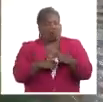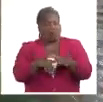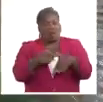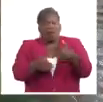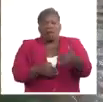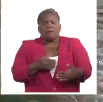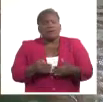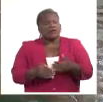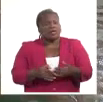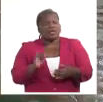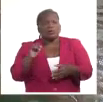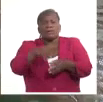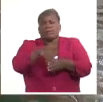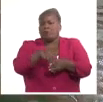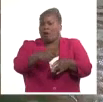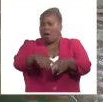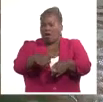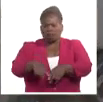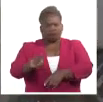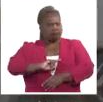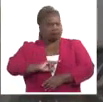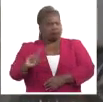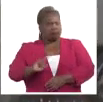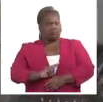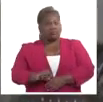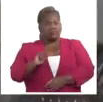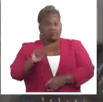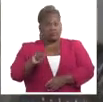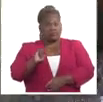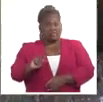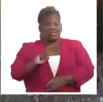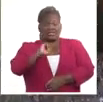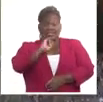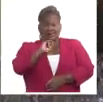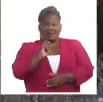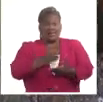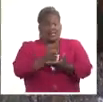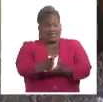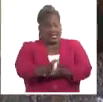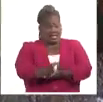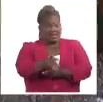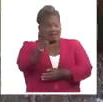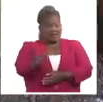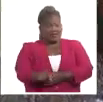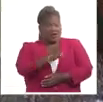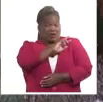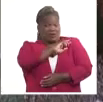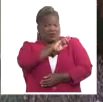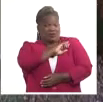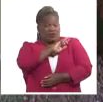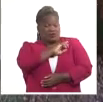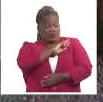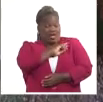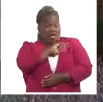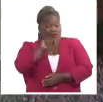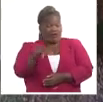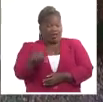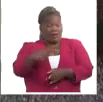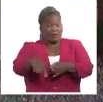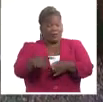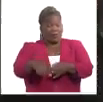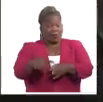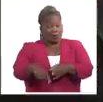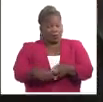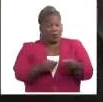procesos inversionistas. Revertir esta situación es uno de los propósitos para quienes tienen a su cargo el abastecimiento de este producto a la